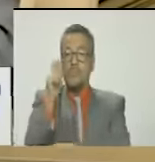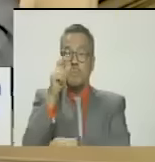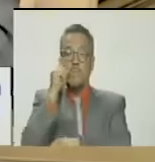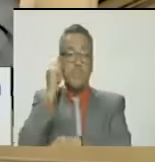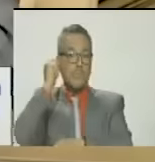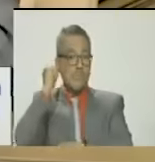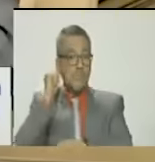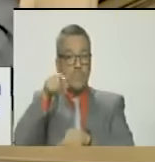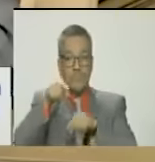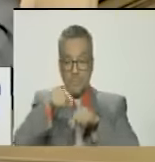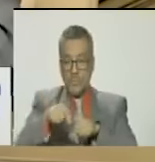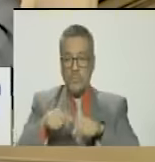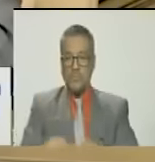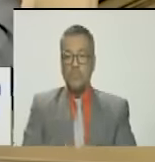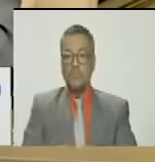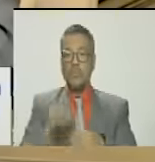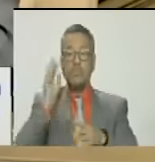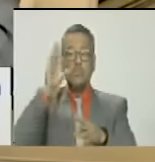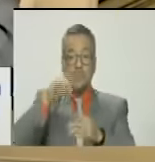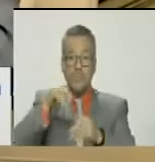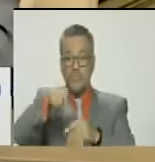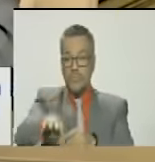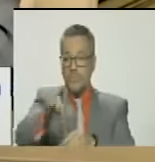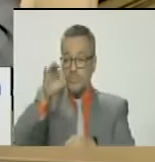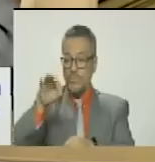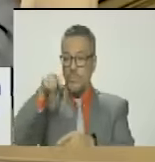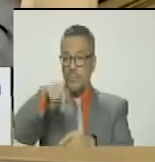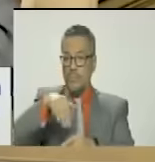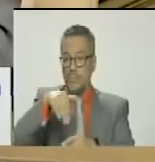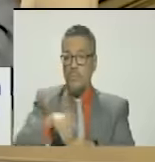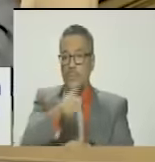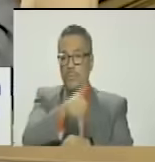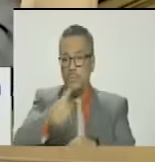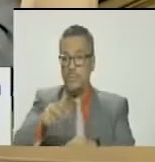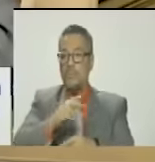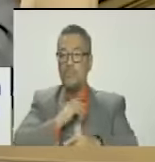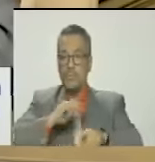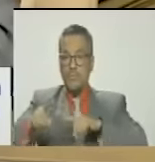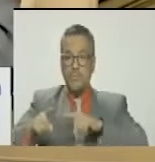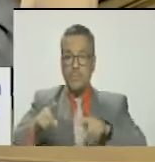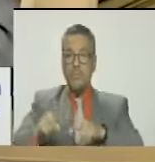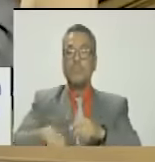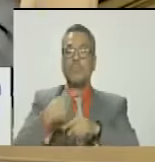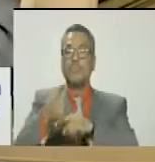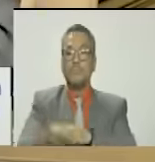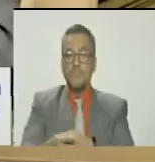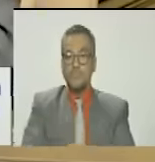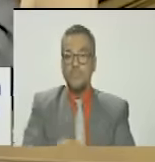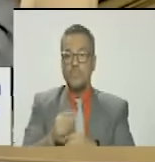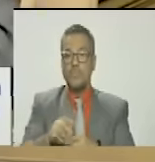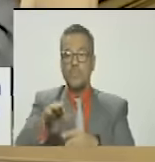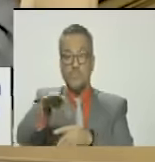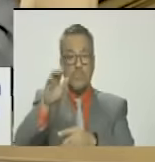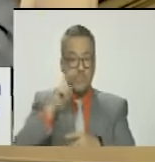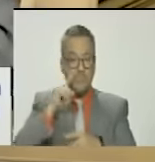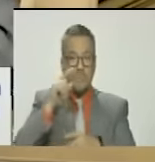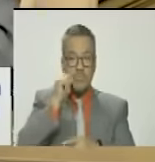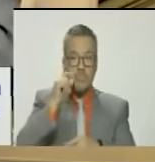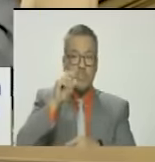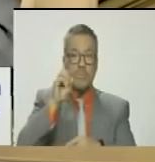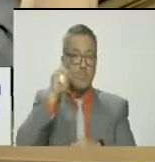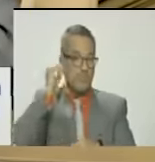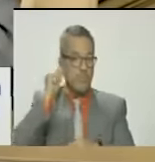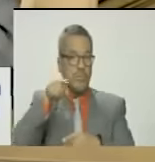y diputadas presentes. Resultará elegido o elegida para cada cargo quien, luego de haber sido postulado o